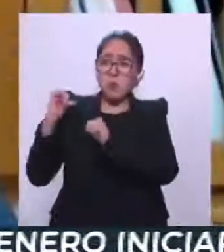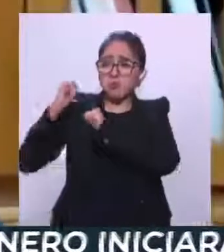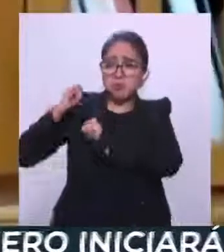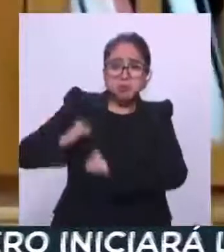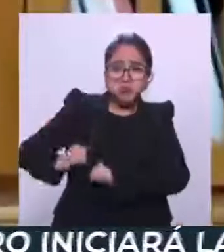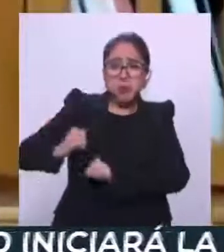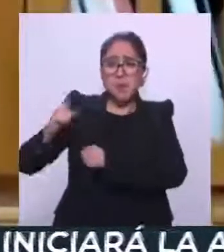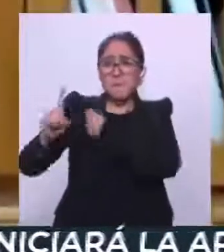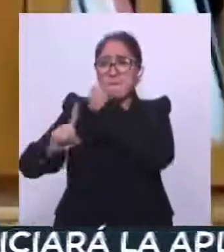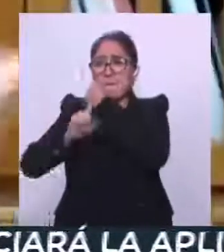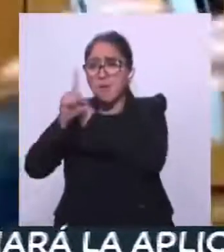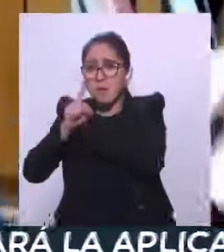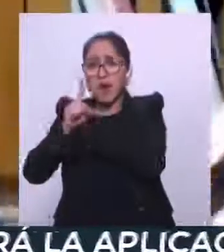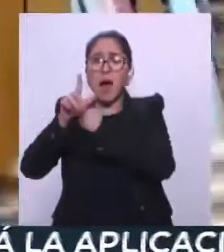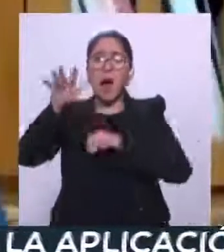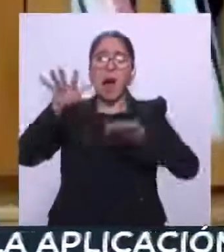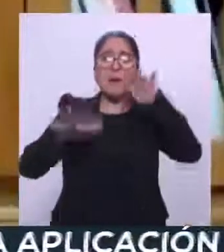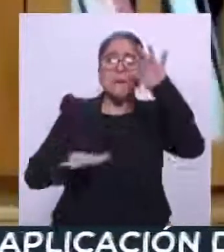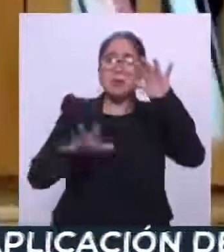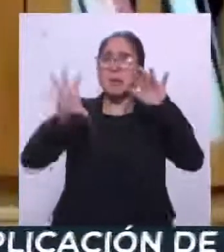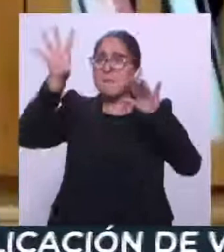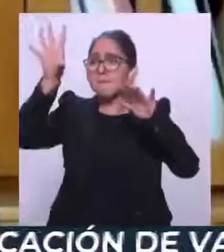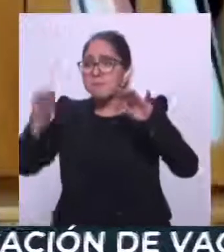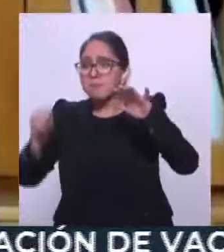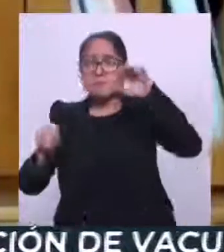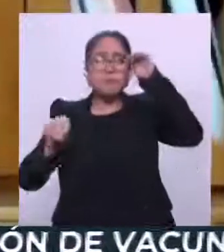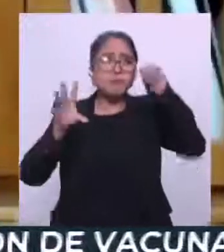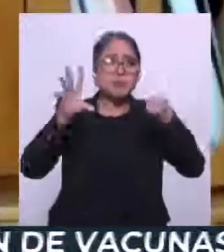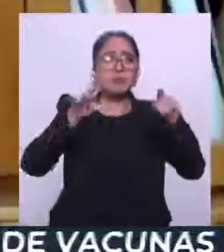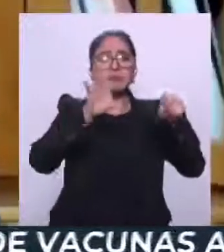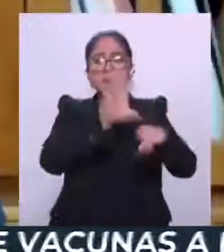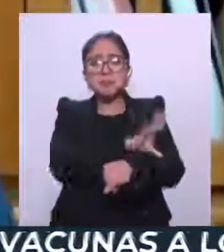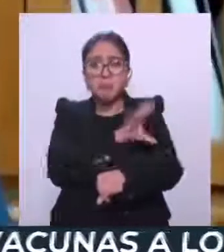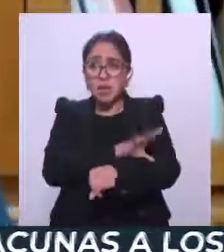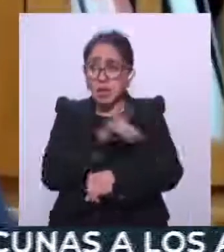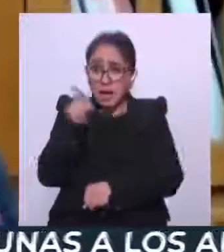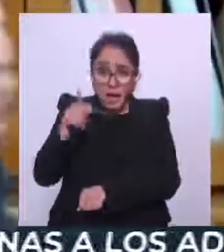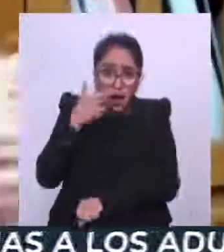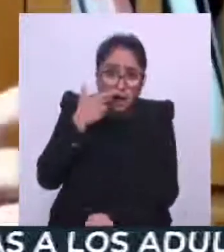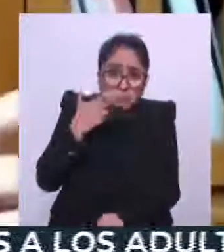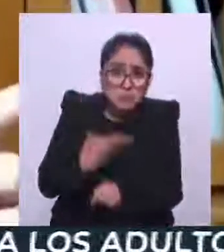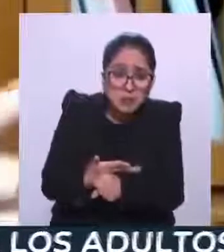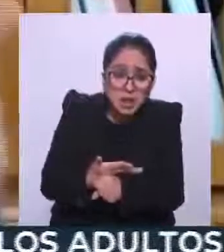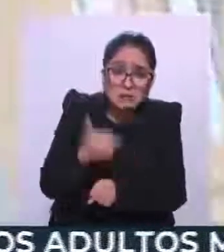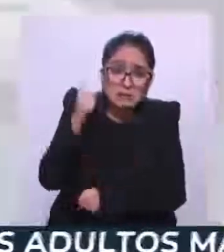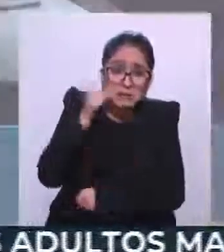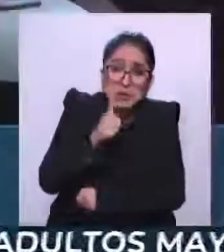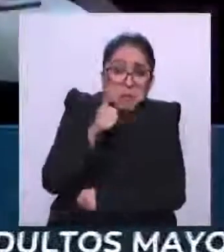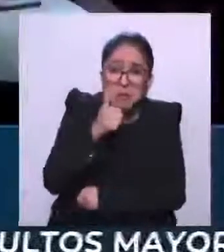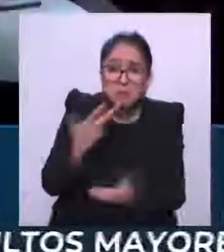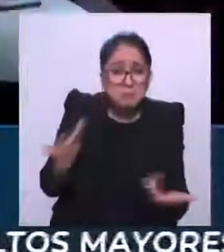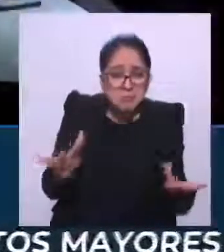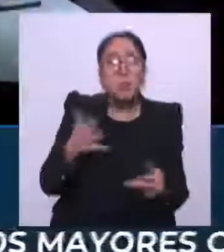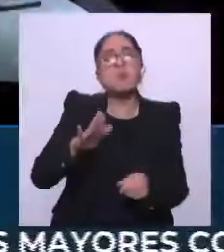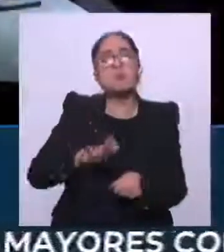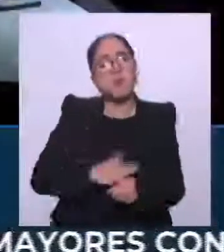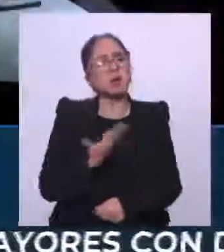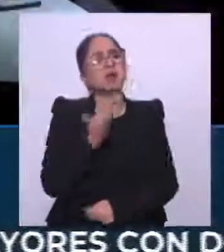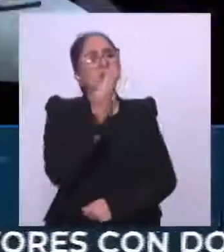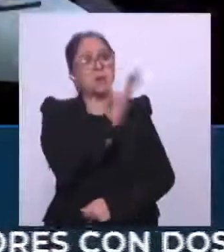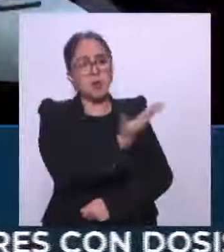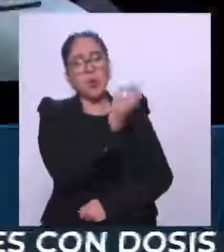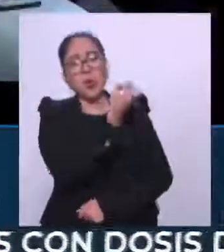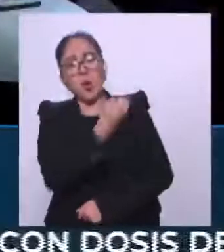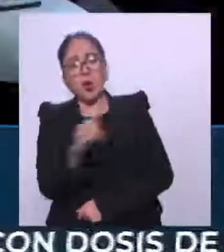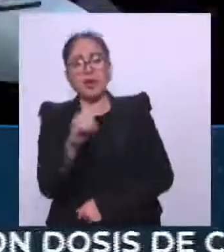problemas de intermitencia que van a existir siempre. Y entonces se obliga a Comisión Federal de